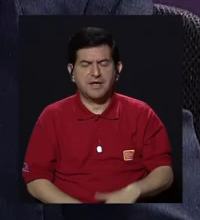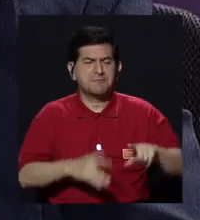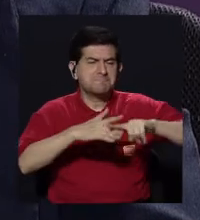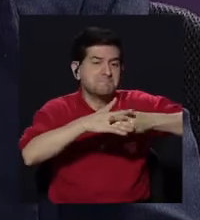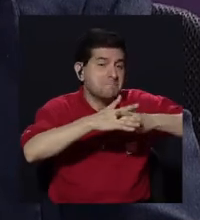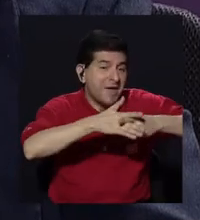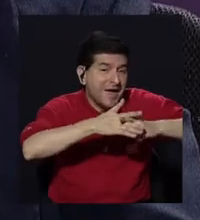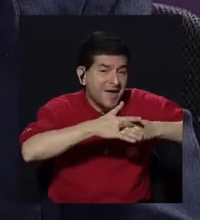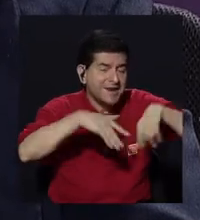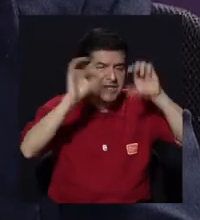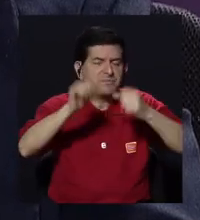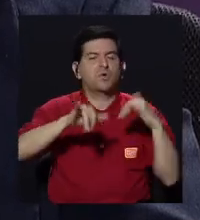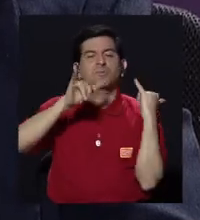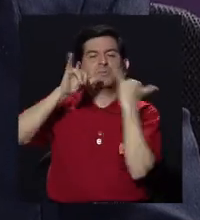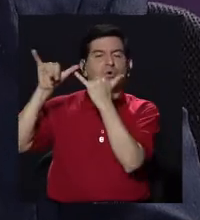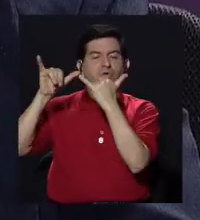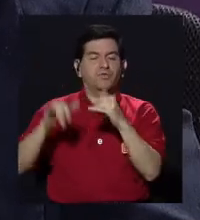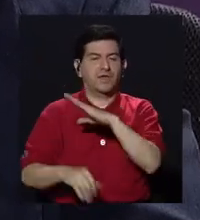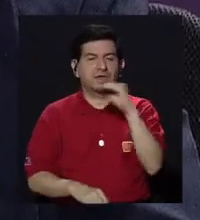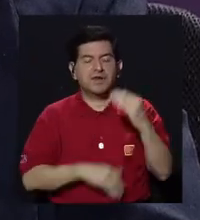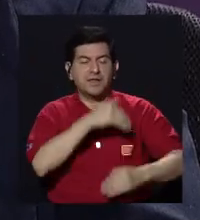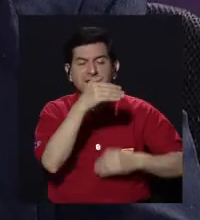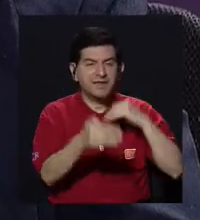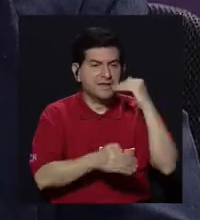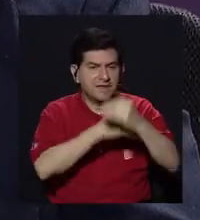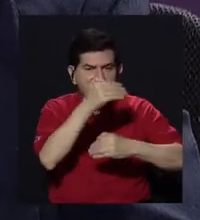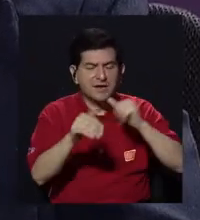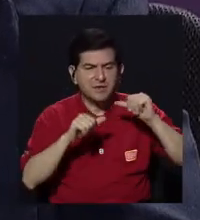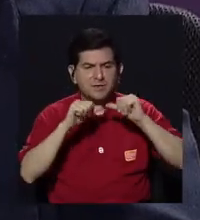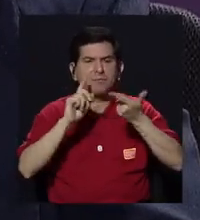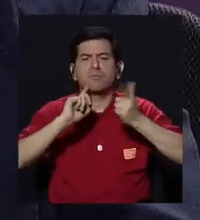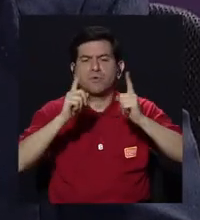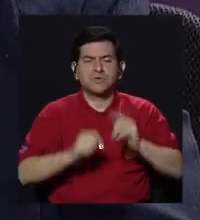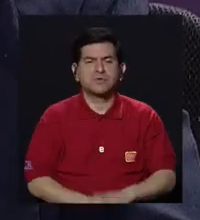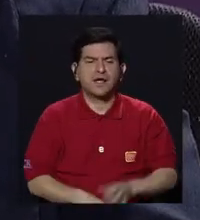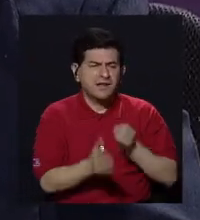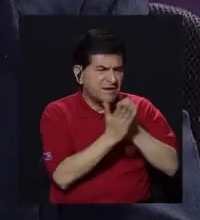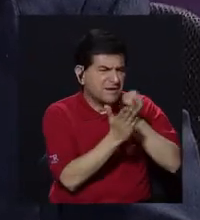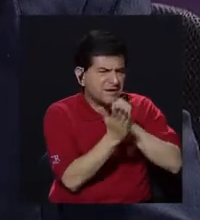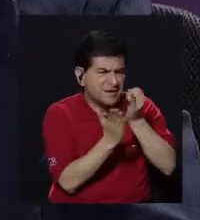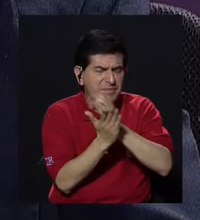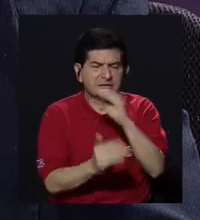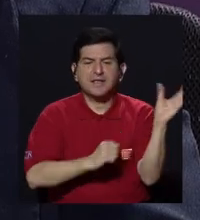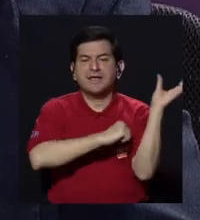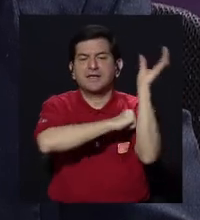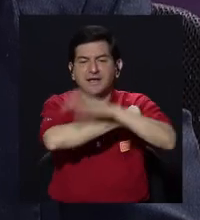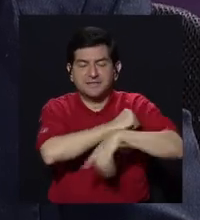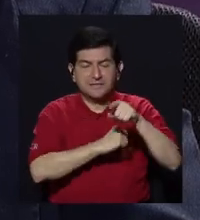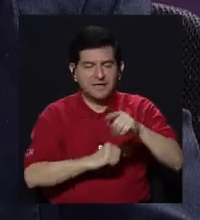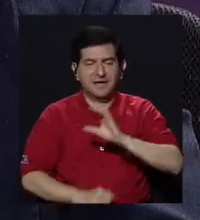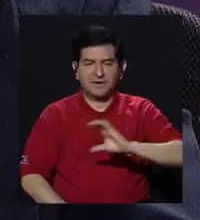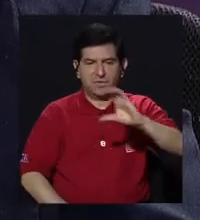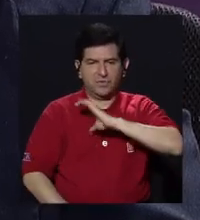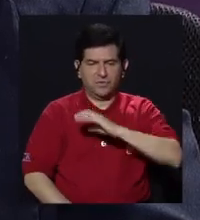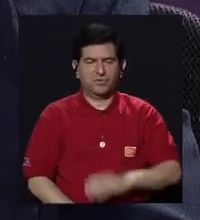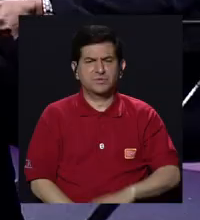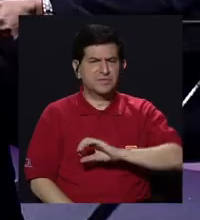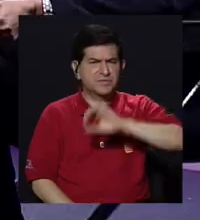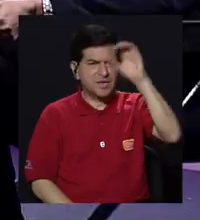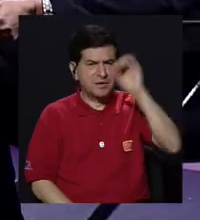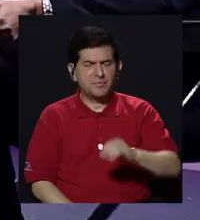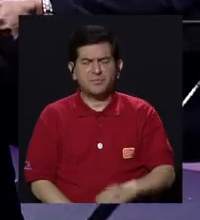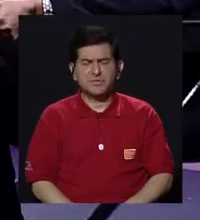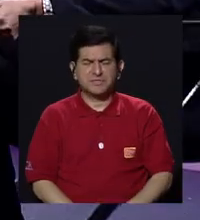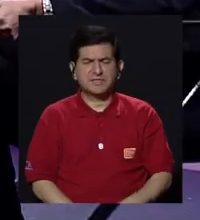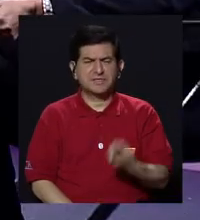los mecanismos para poder denunciar y cuál es el procedimiento que se sigue para investigar y para sancionar estas conductas. ¿Cuál es el porcentaje